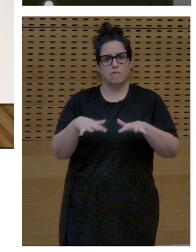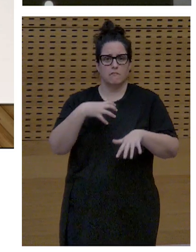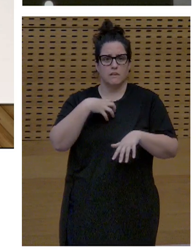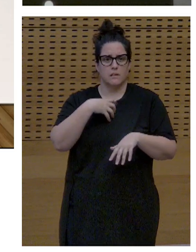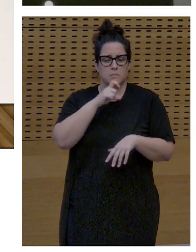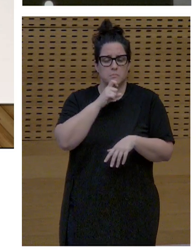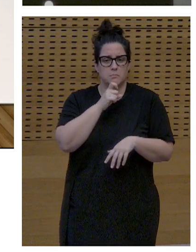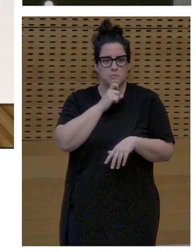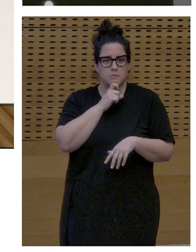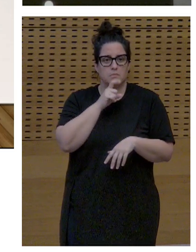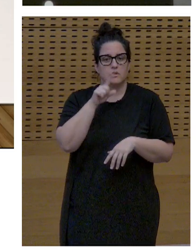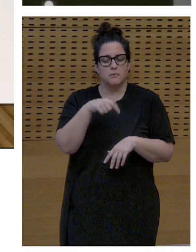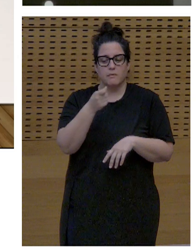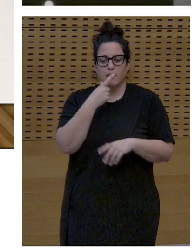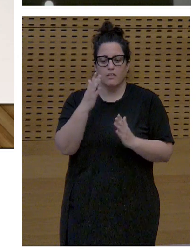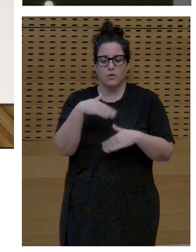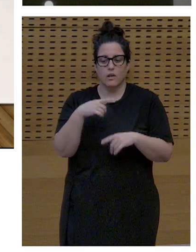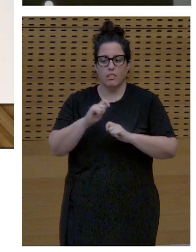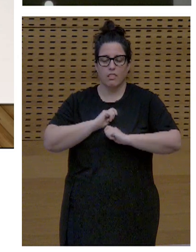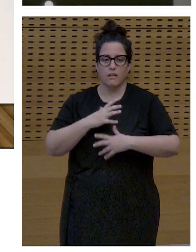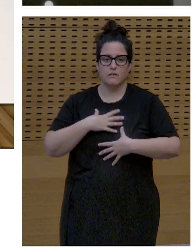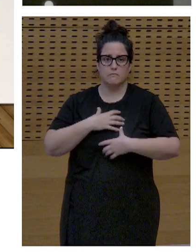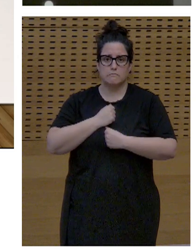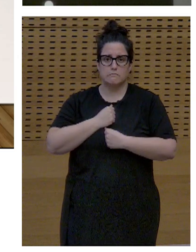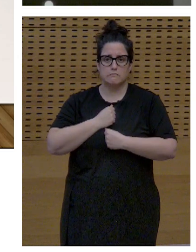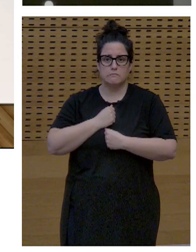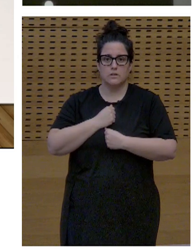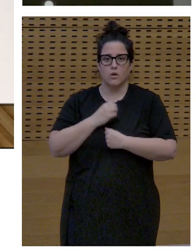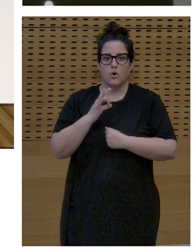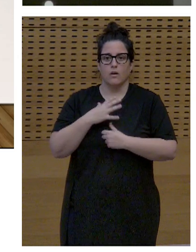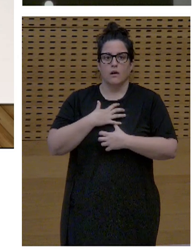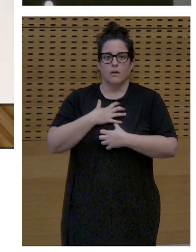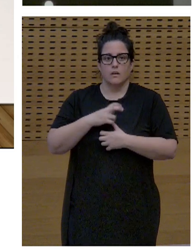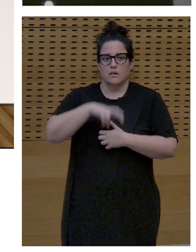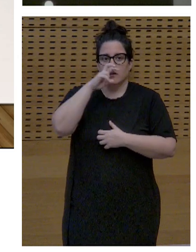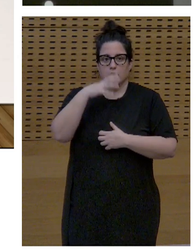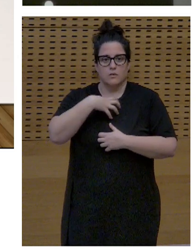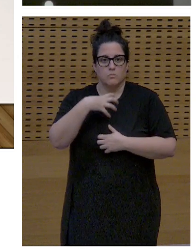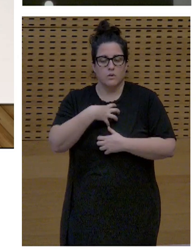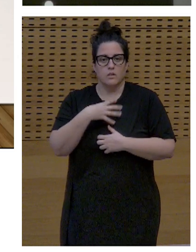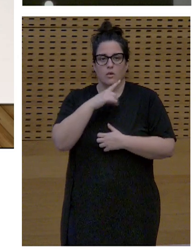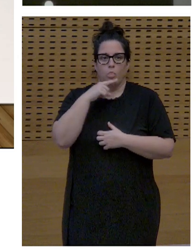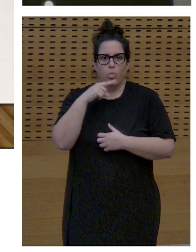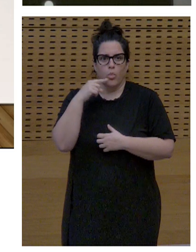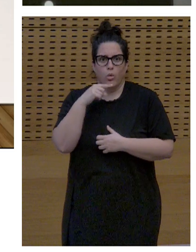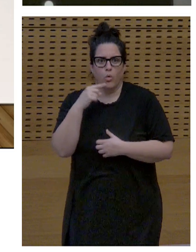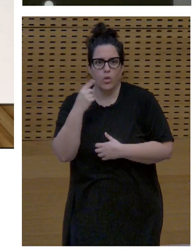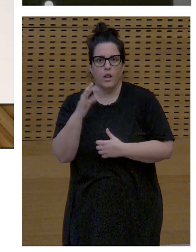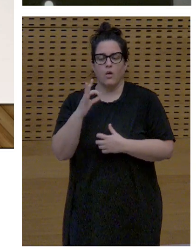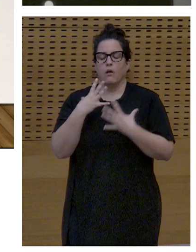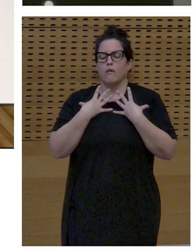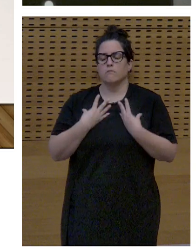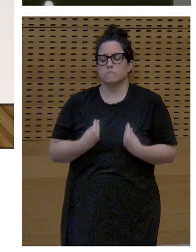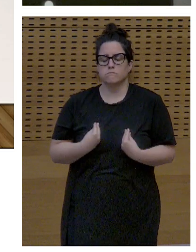de la medicación, me angustio y no puedo respirar y me duele todo y estoy muy